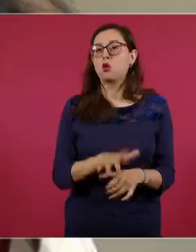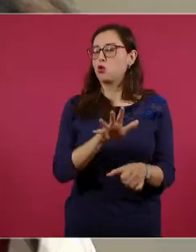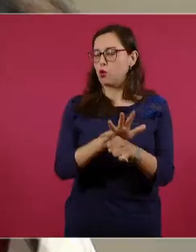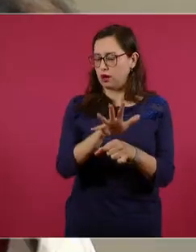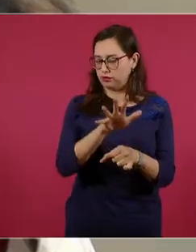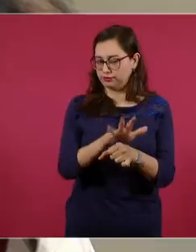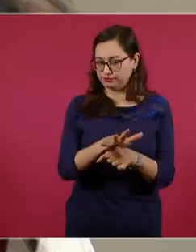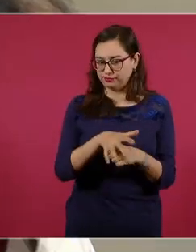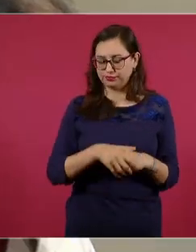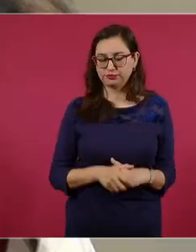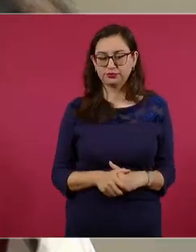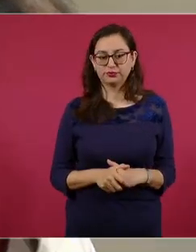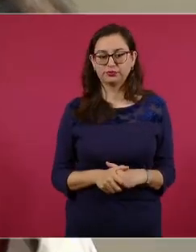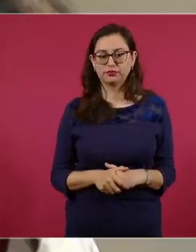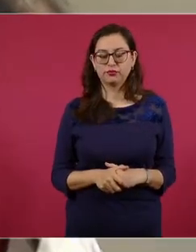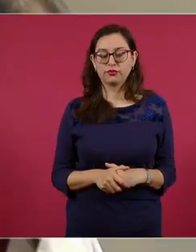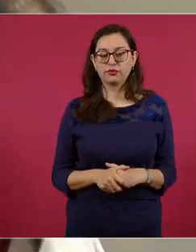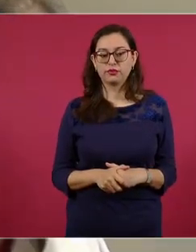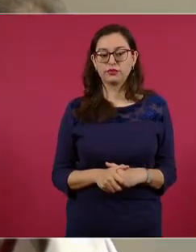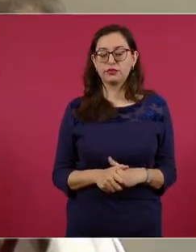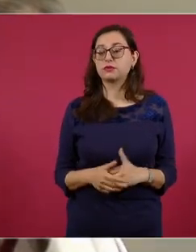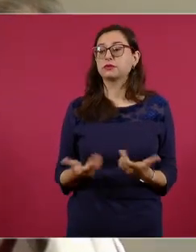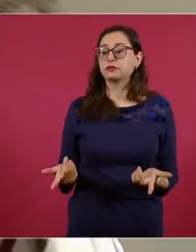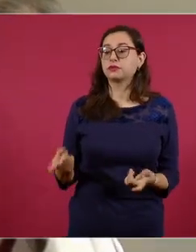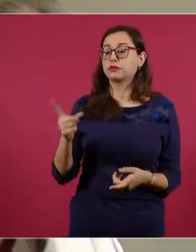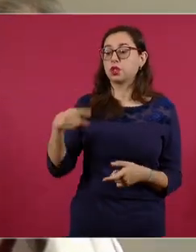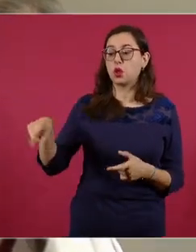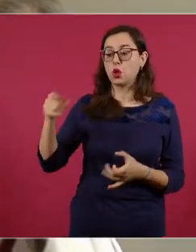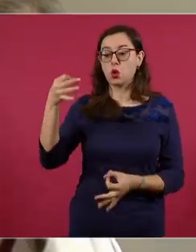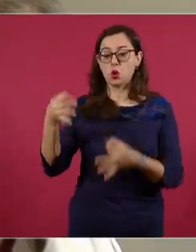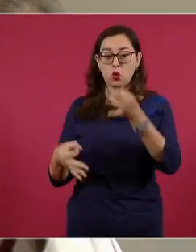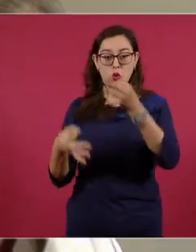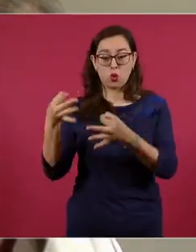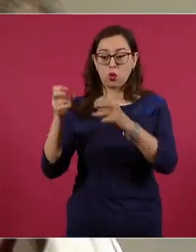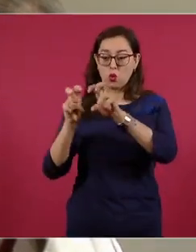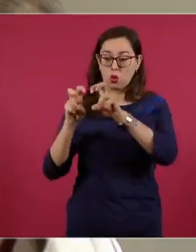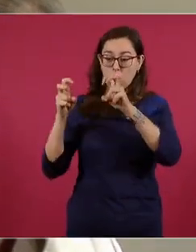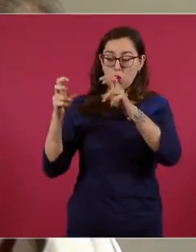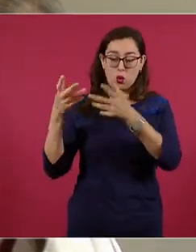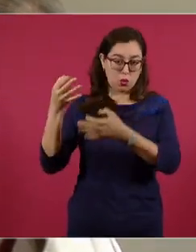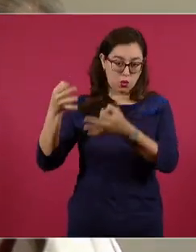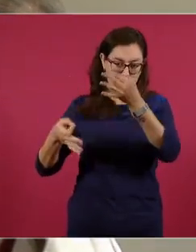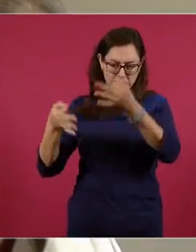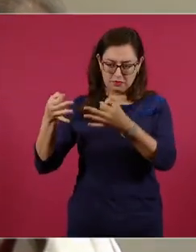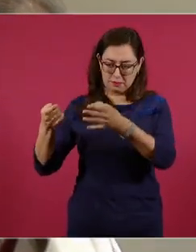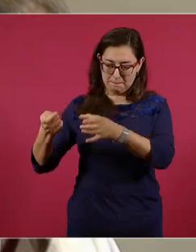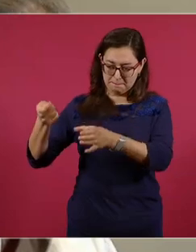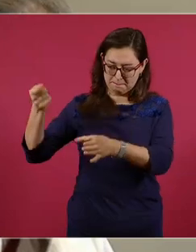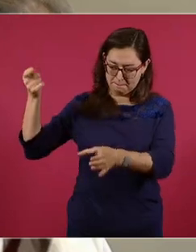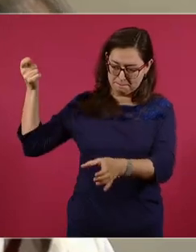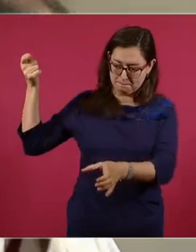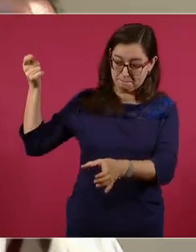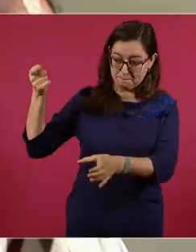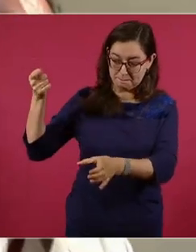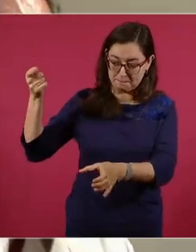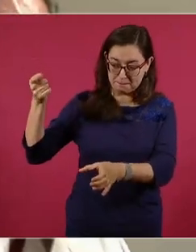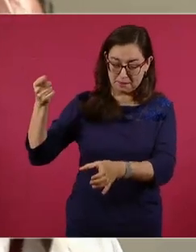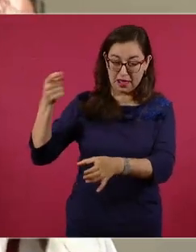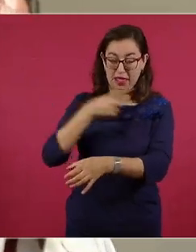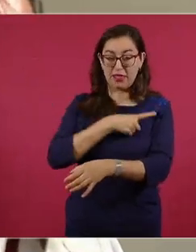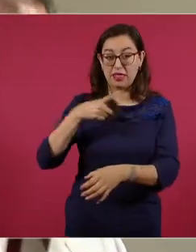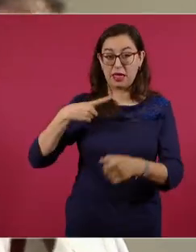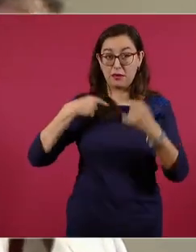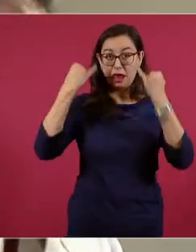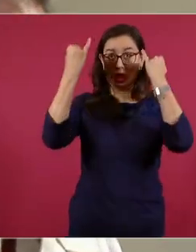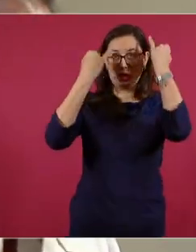dar su sentencia aspectos que pueden impedir la impartición de justicia. Esto porque hubo un caso, por